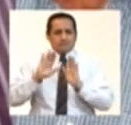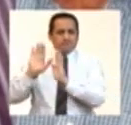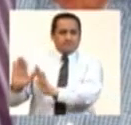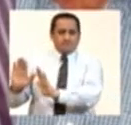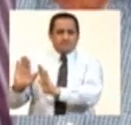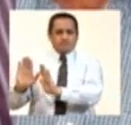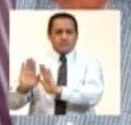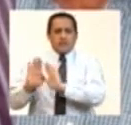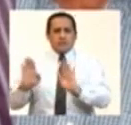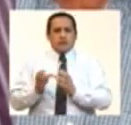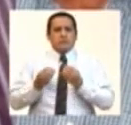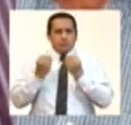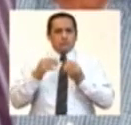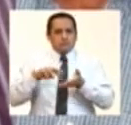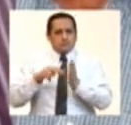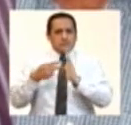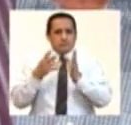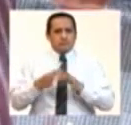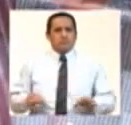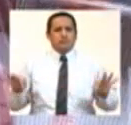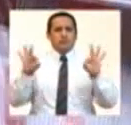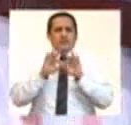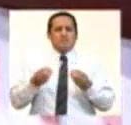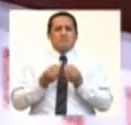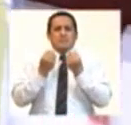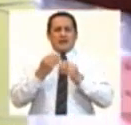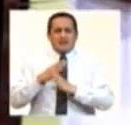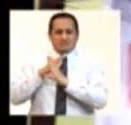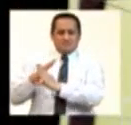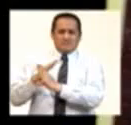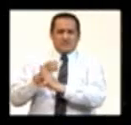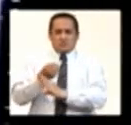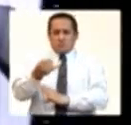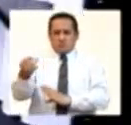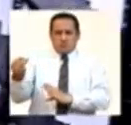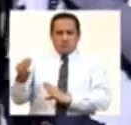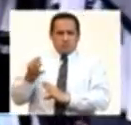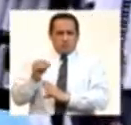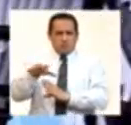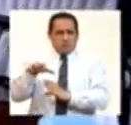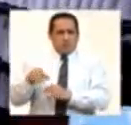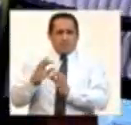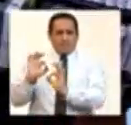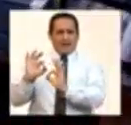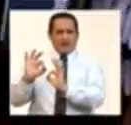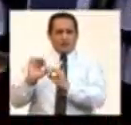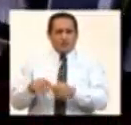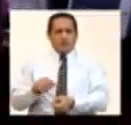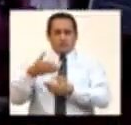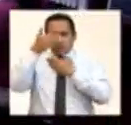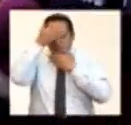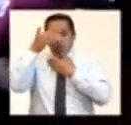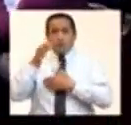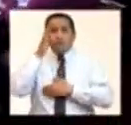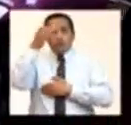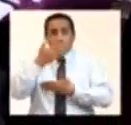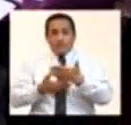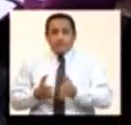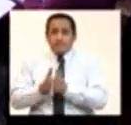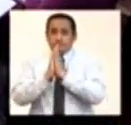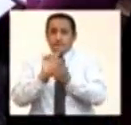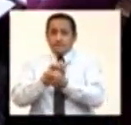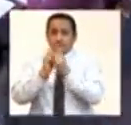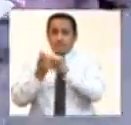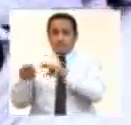común, sentando un precedente importante para evitar que otros sentenciados por terrorismo presenten en